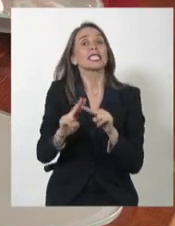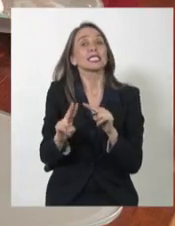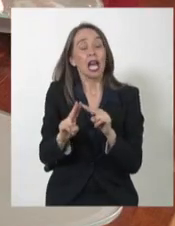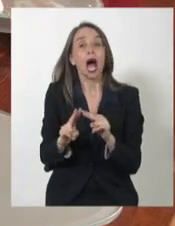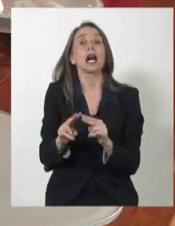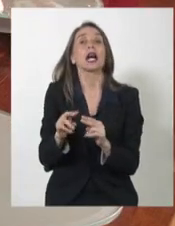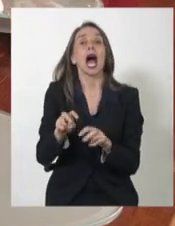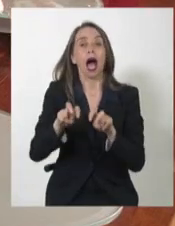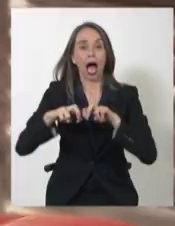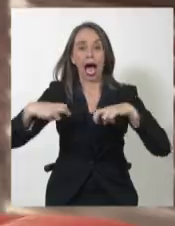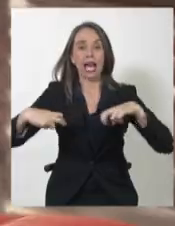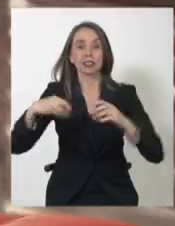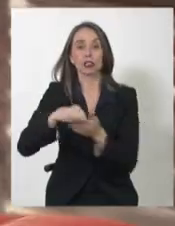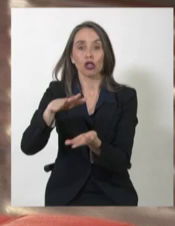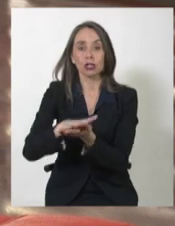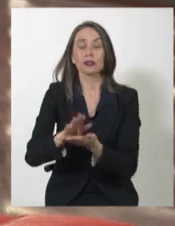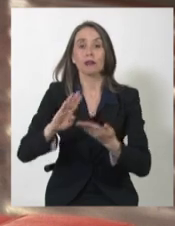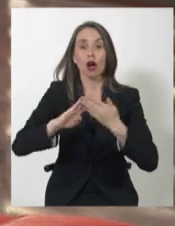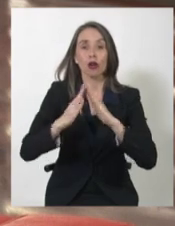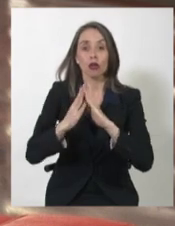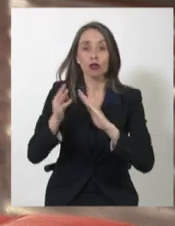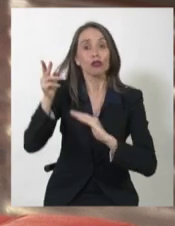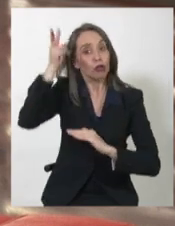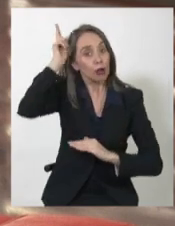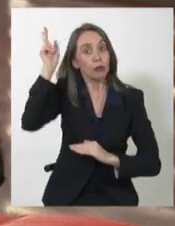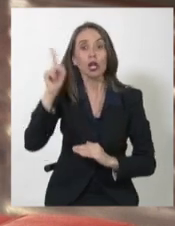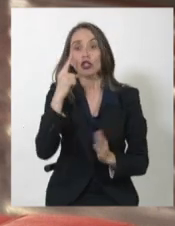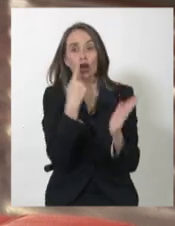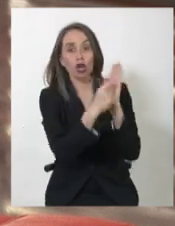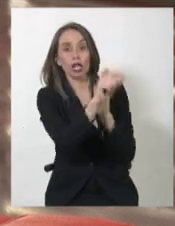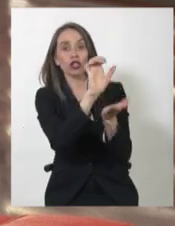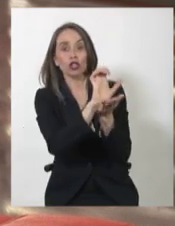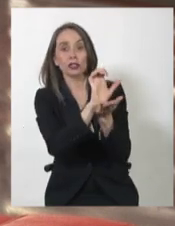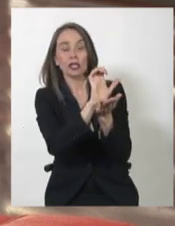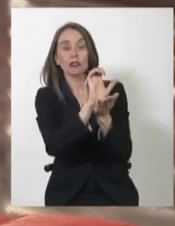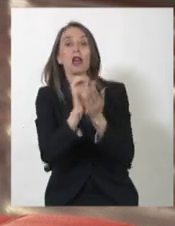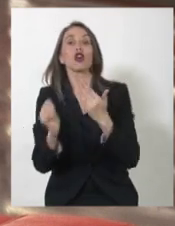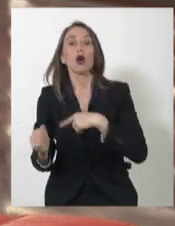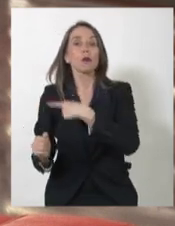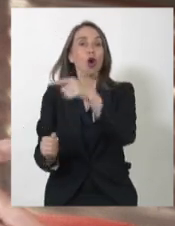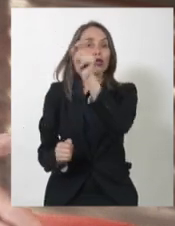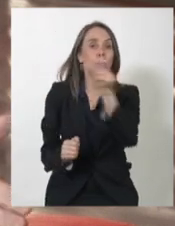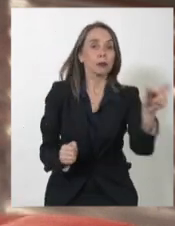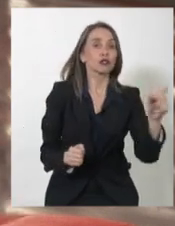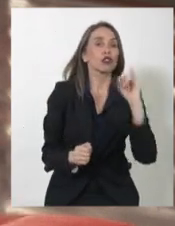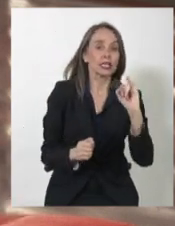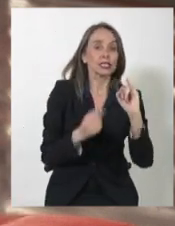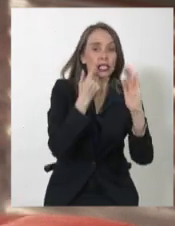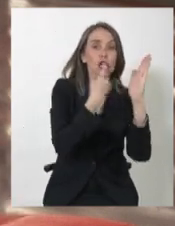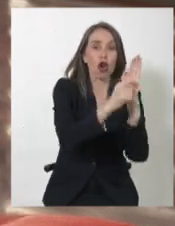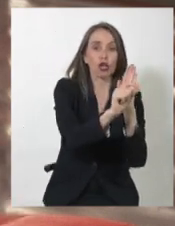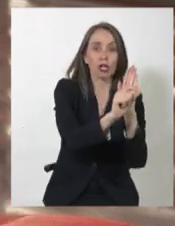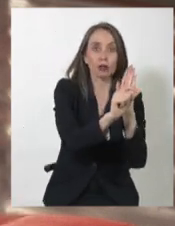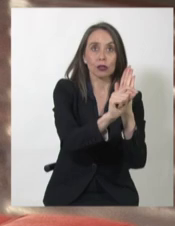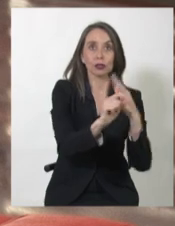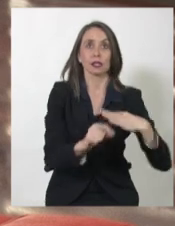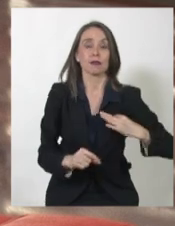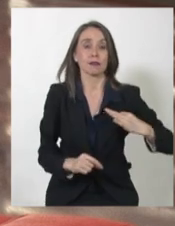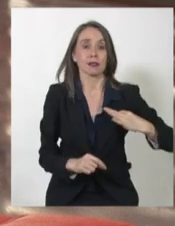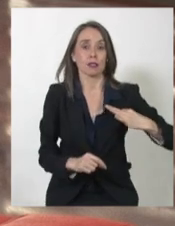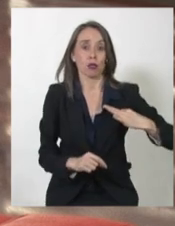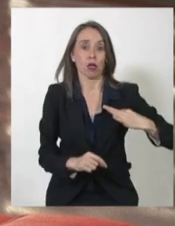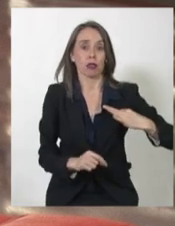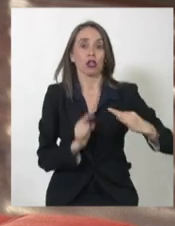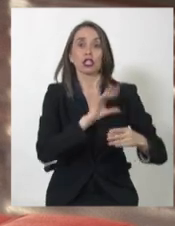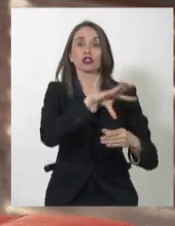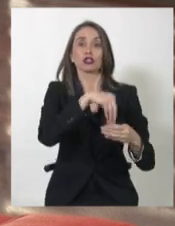de una u otra manera, lo queramos o no, no reconocen al Estado como cualquiera de los de otras personas, ciudadanos que